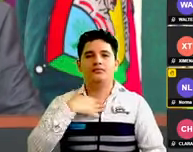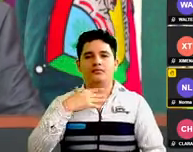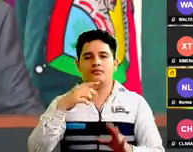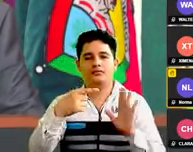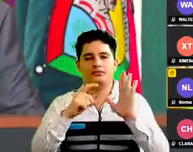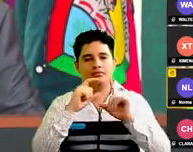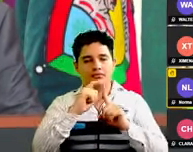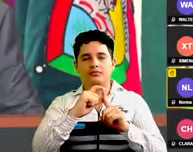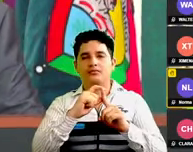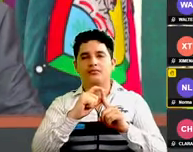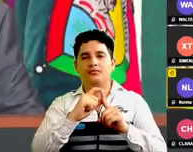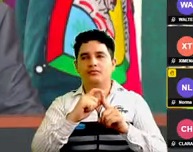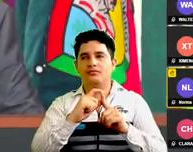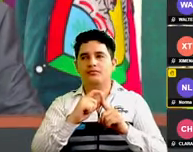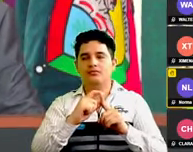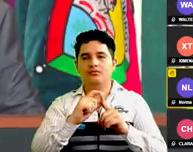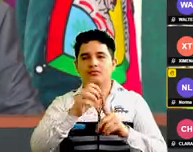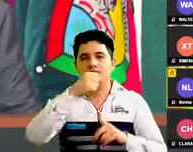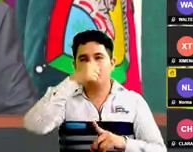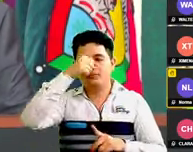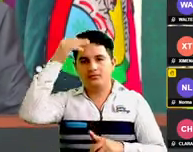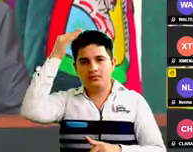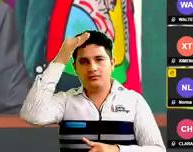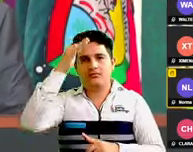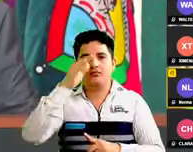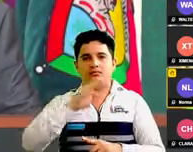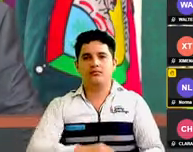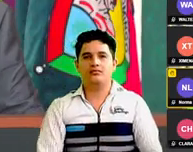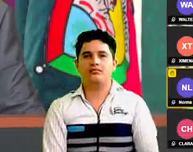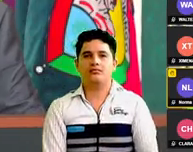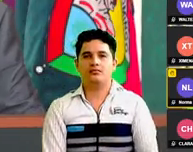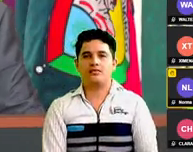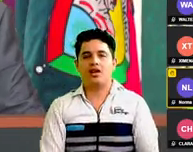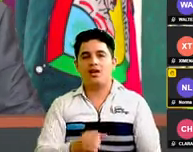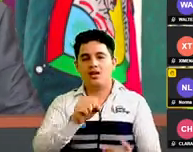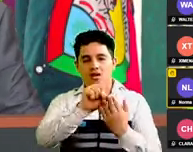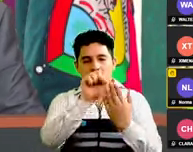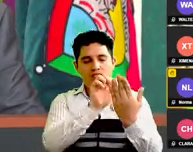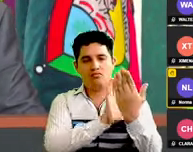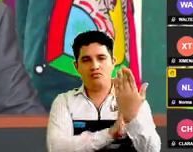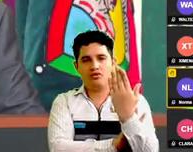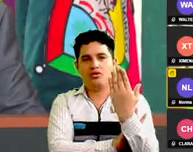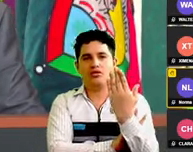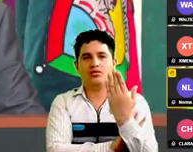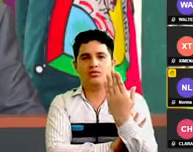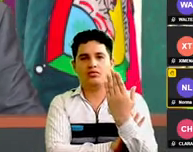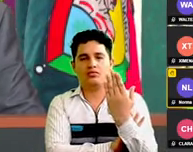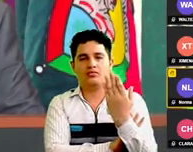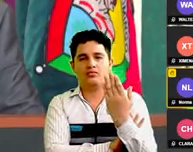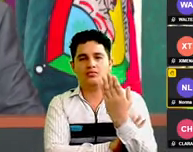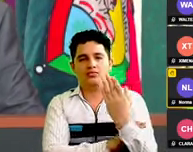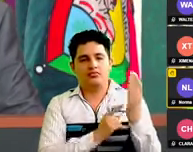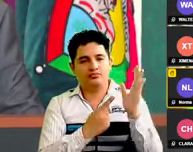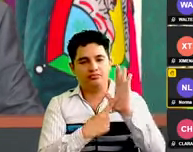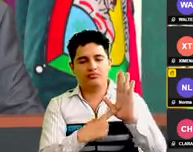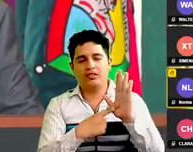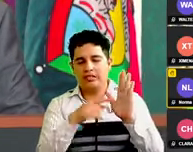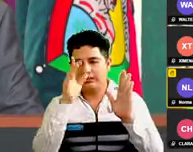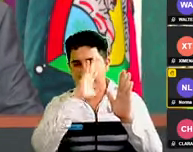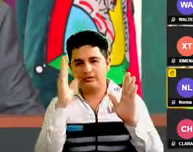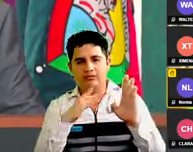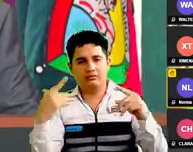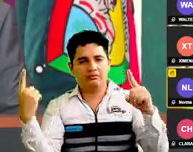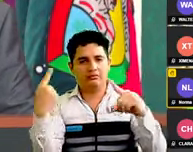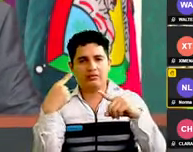el pueblo empeñada en un proyecto de la Revolución Ciudadana y el Movimiento Construir. Eso, que no les quepa ninguna